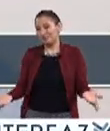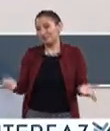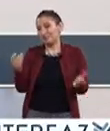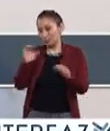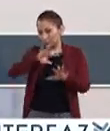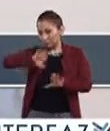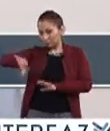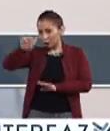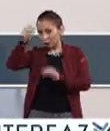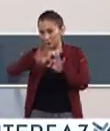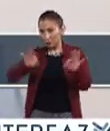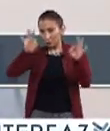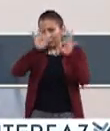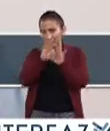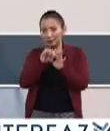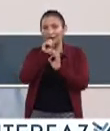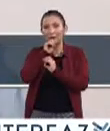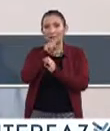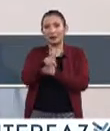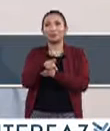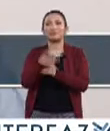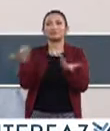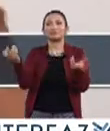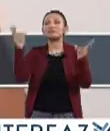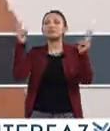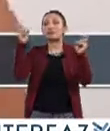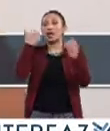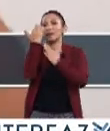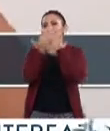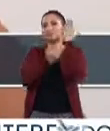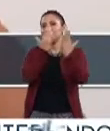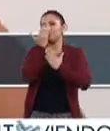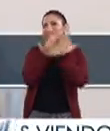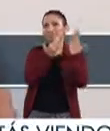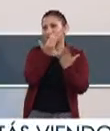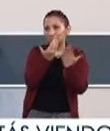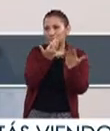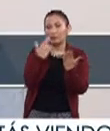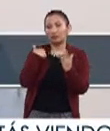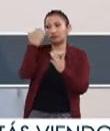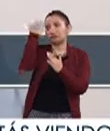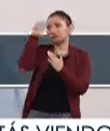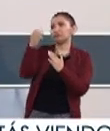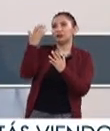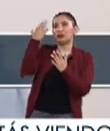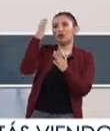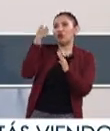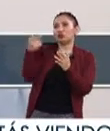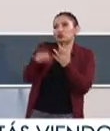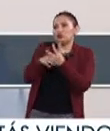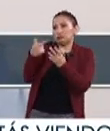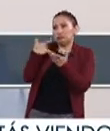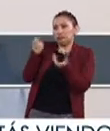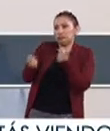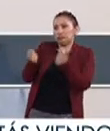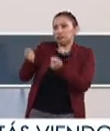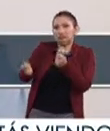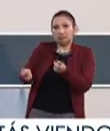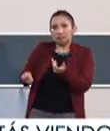cosa importante fue de también en el aspecto académico. Yo desconocía muchas cosas